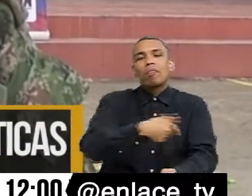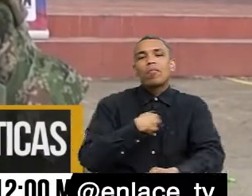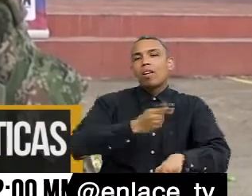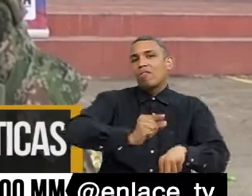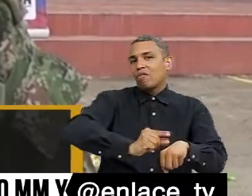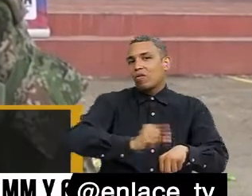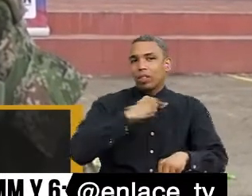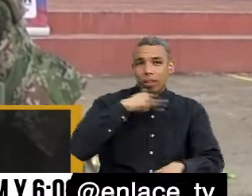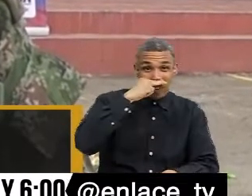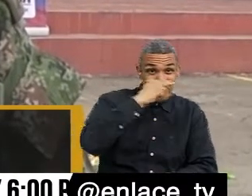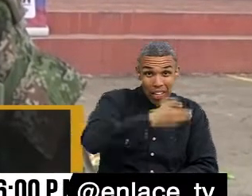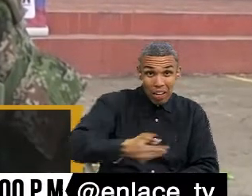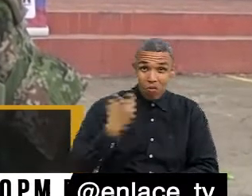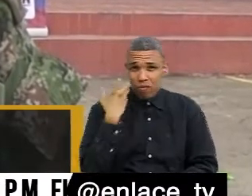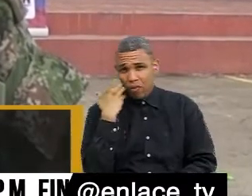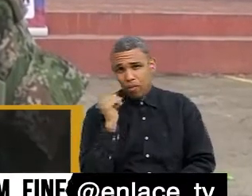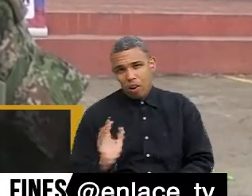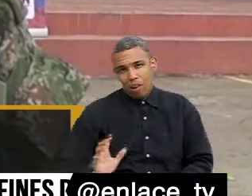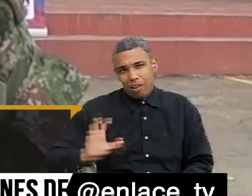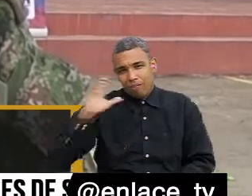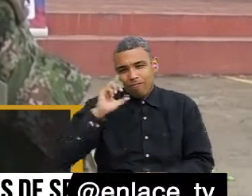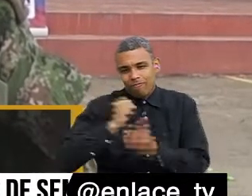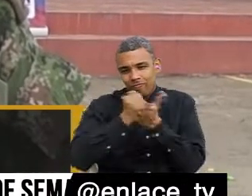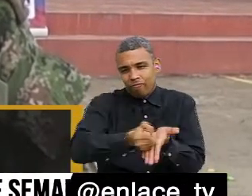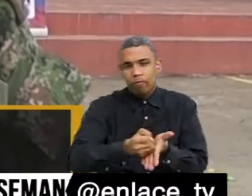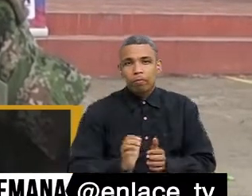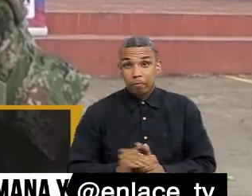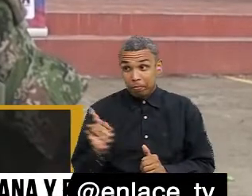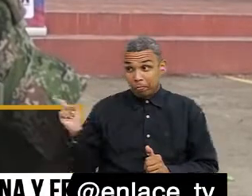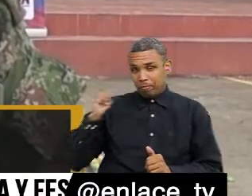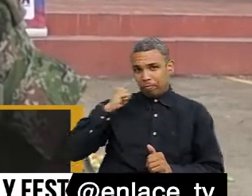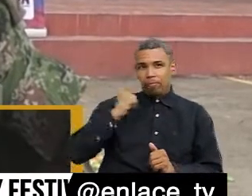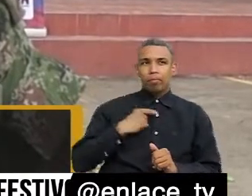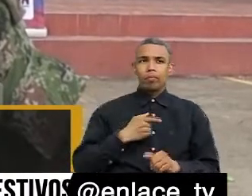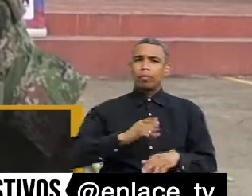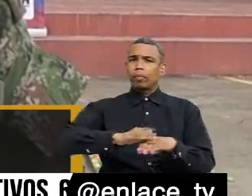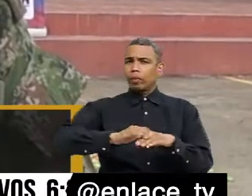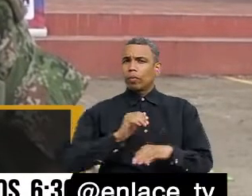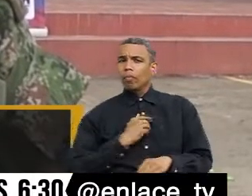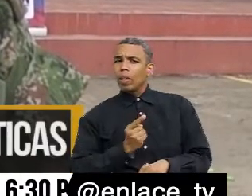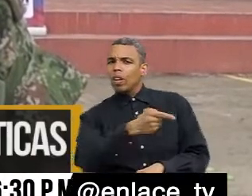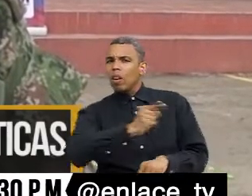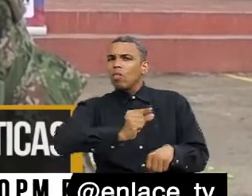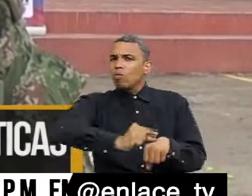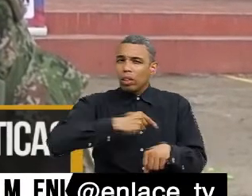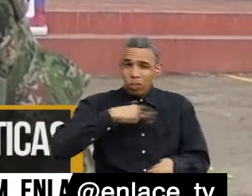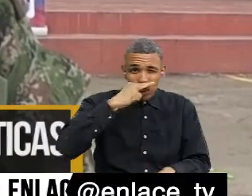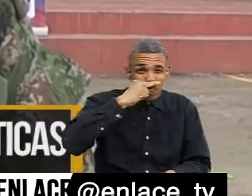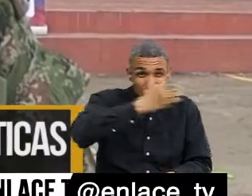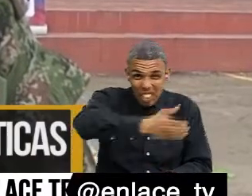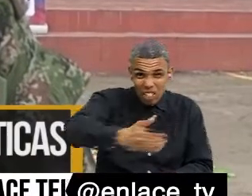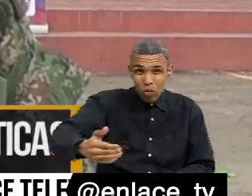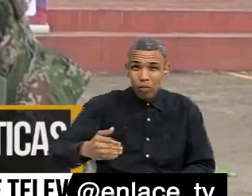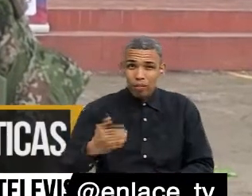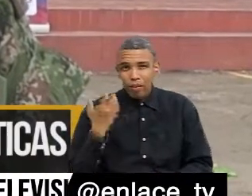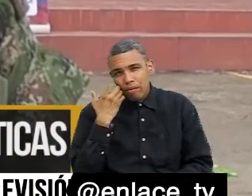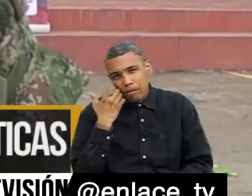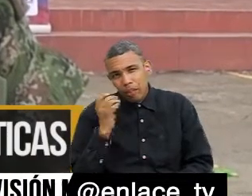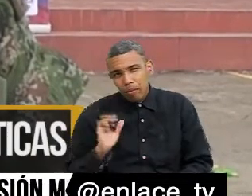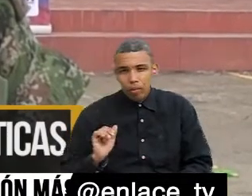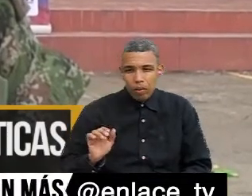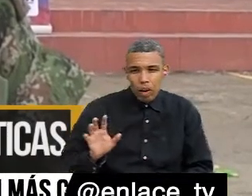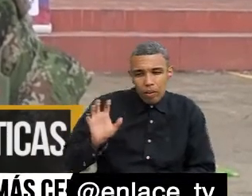kilos equivalentes a tonelada y media para apoyar a esta fundación que tiene bajo su